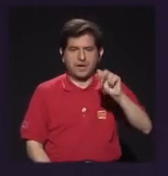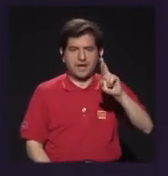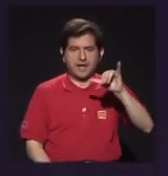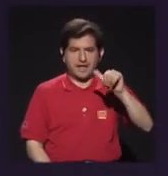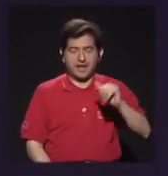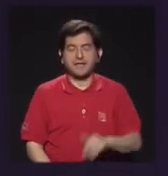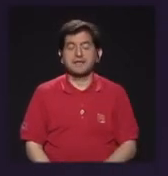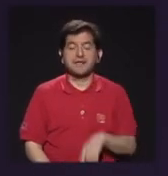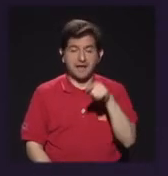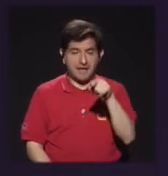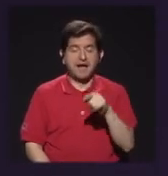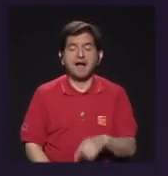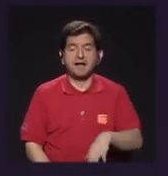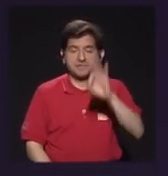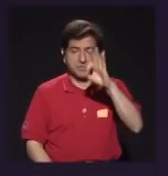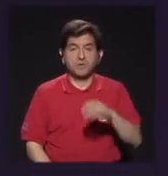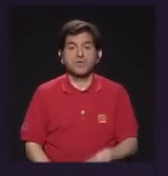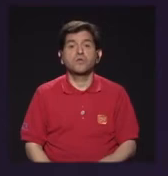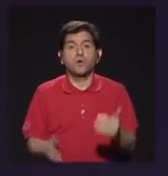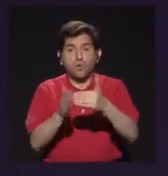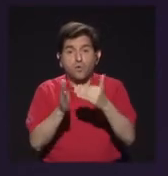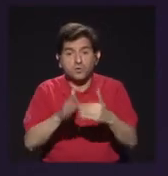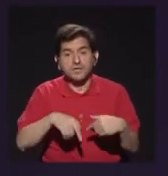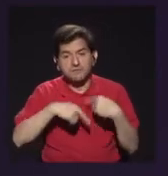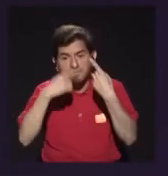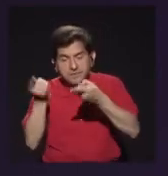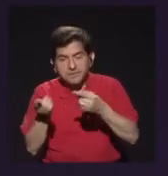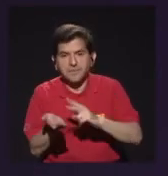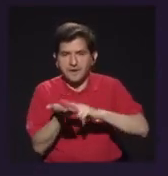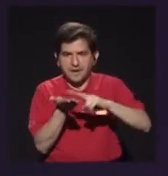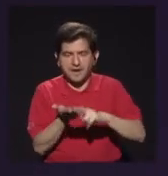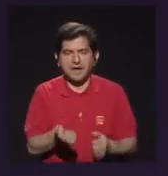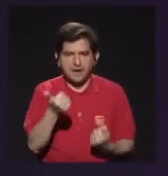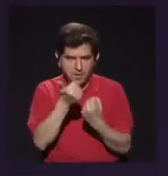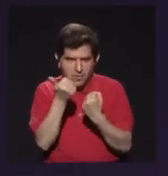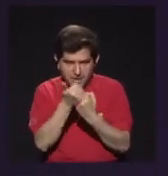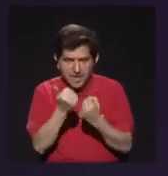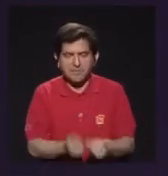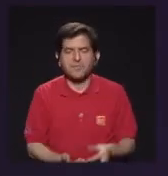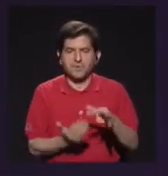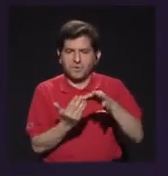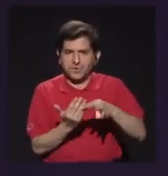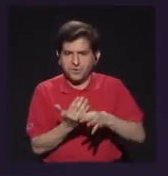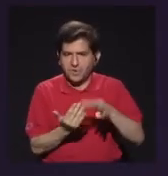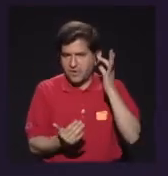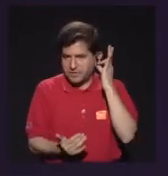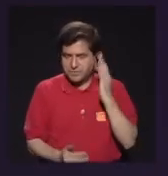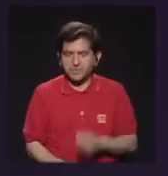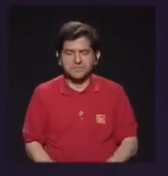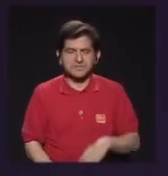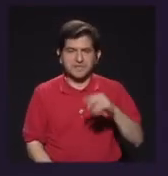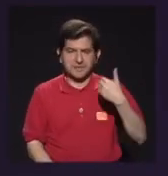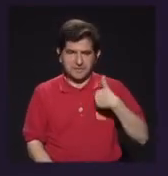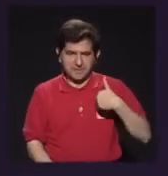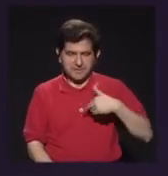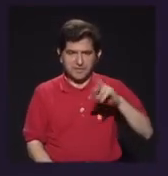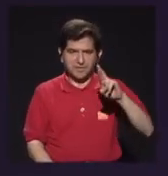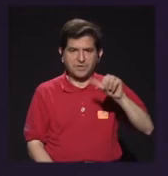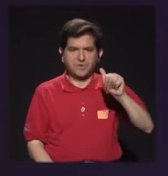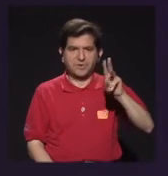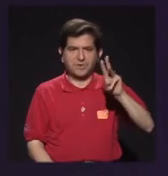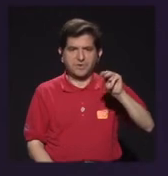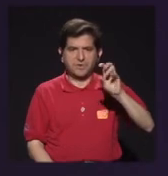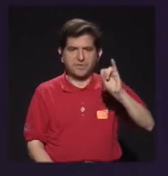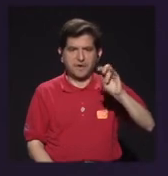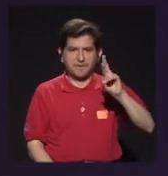está volviendo ahora liberación y está tomando toda esa maquinaria la que le dio la esposa de don del salón ramírez y sus iglesias evangélicas el san jose de vuelta liberación nacional